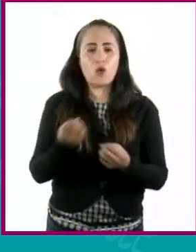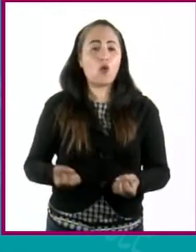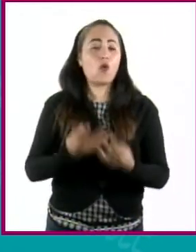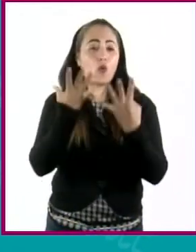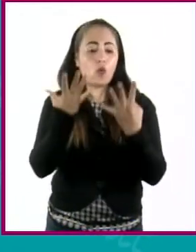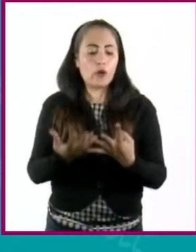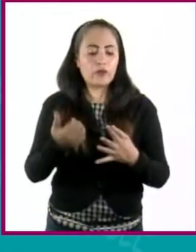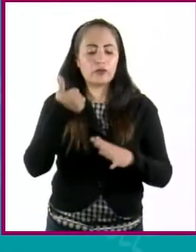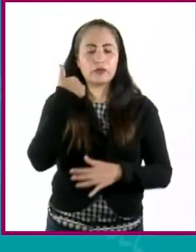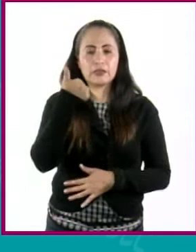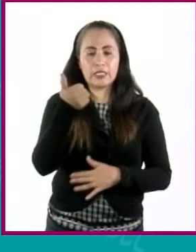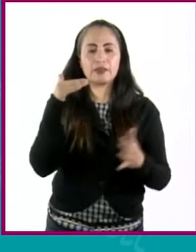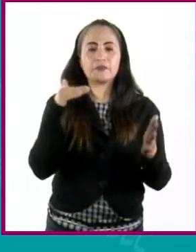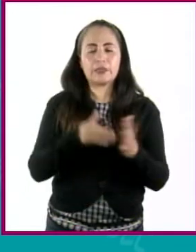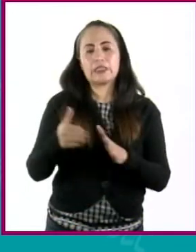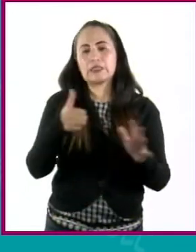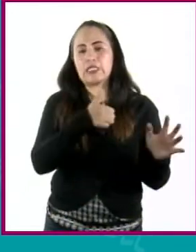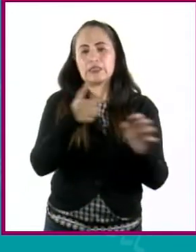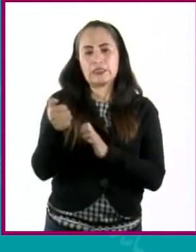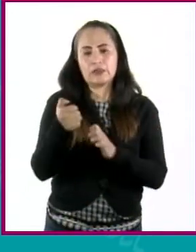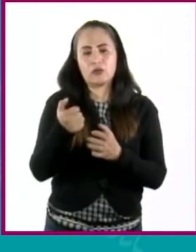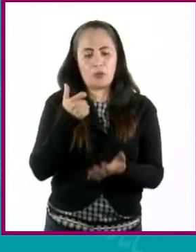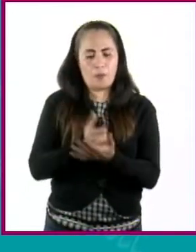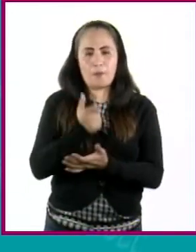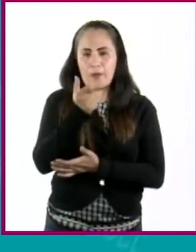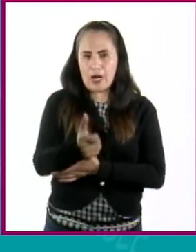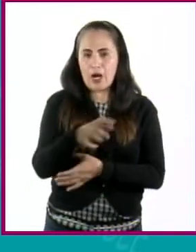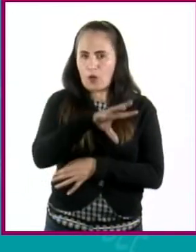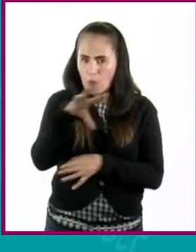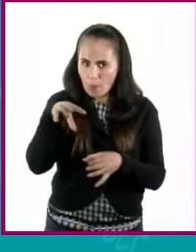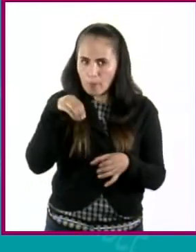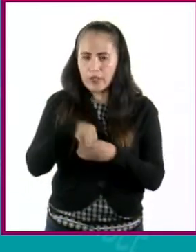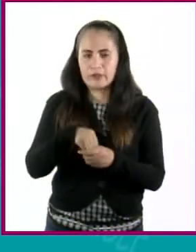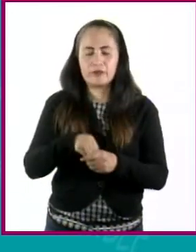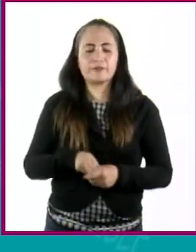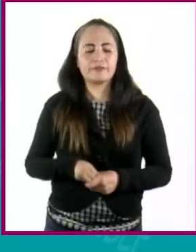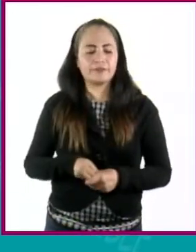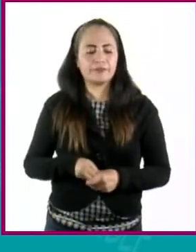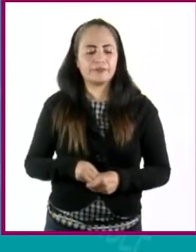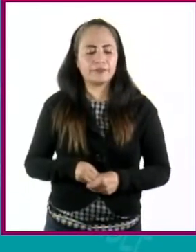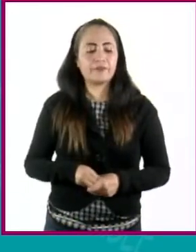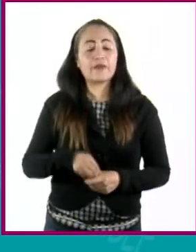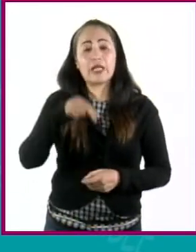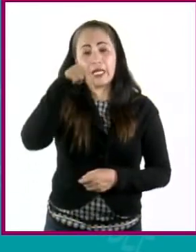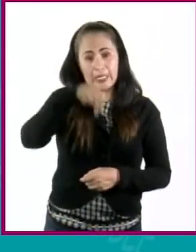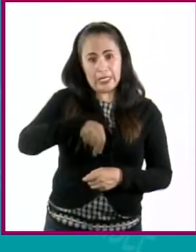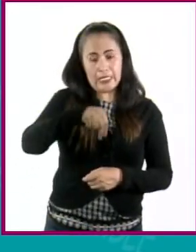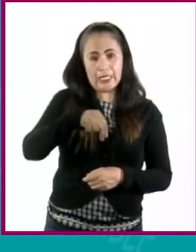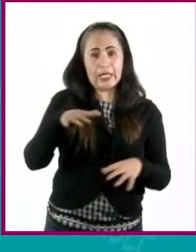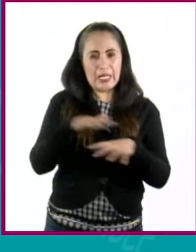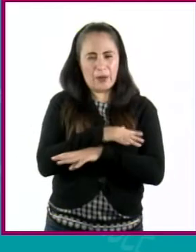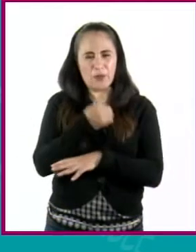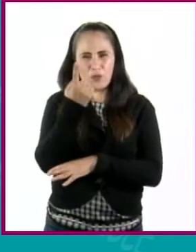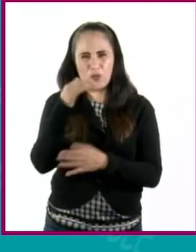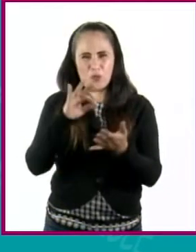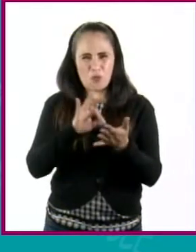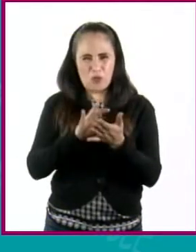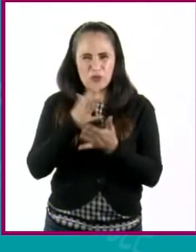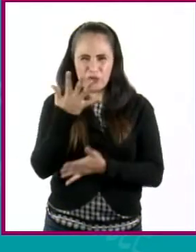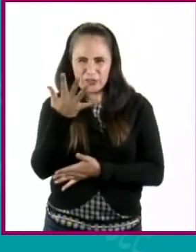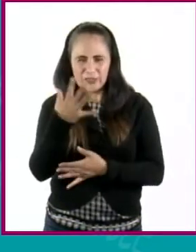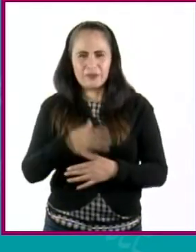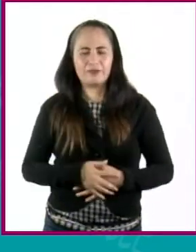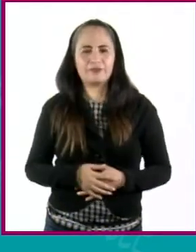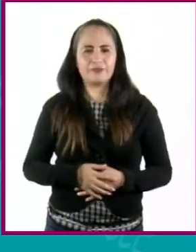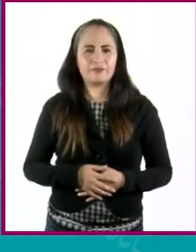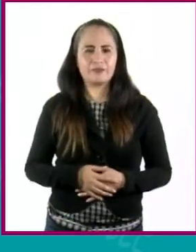6.600 pesos. En la última opción, cambiamos el valor de n por 1.5. En este